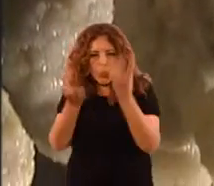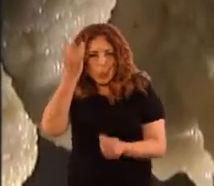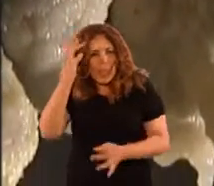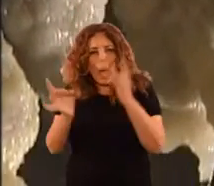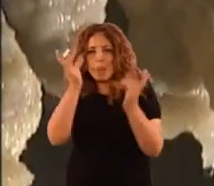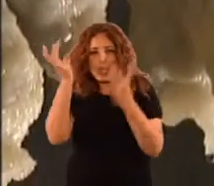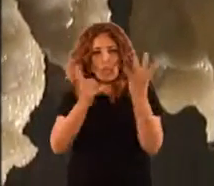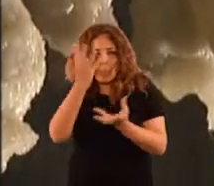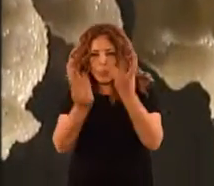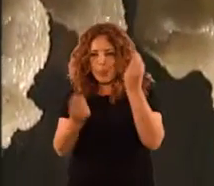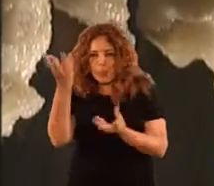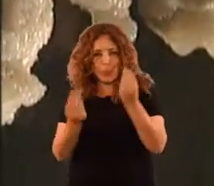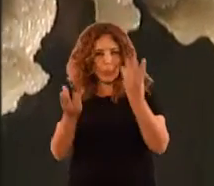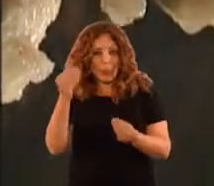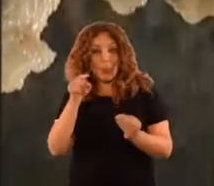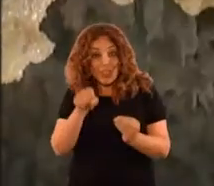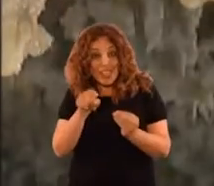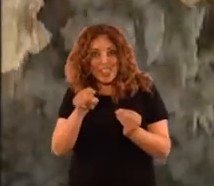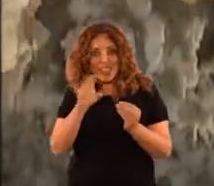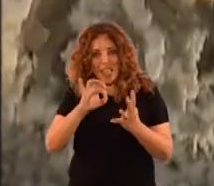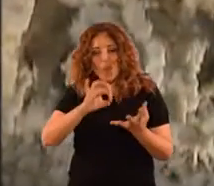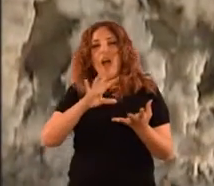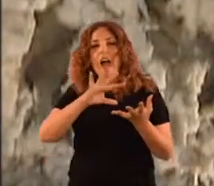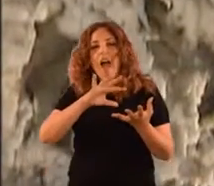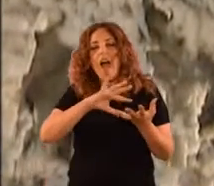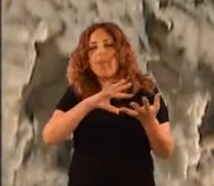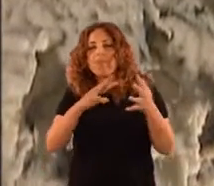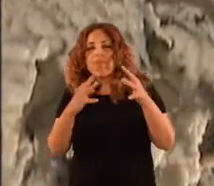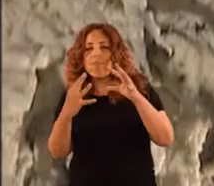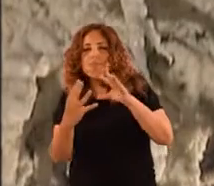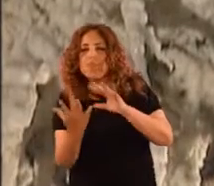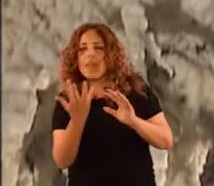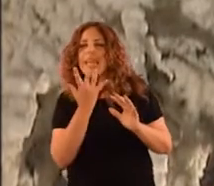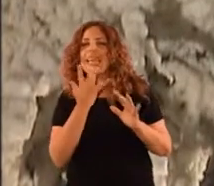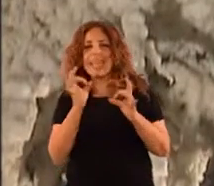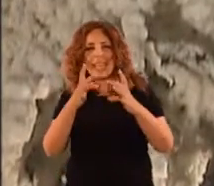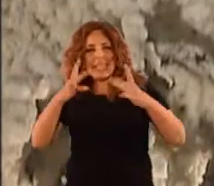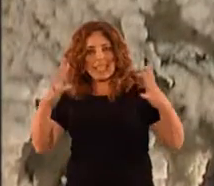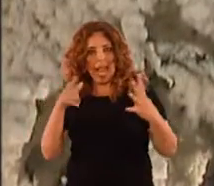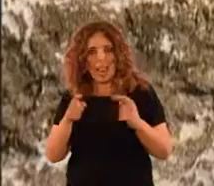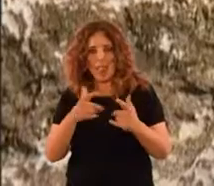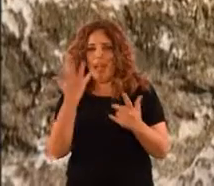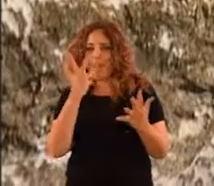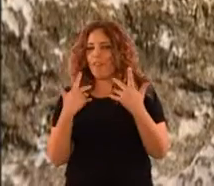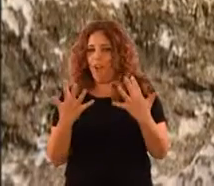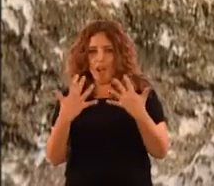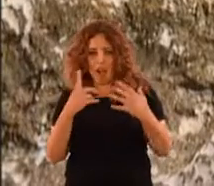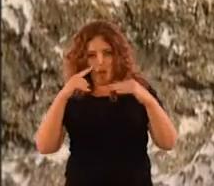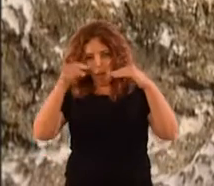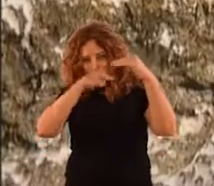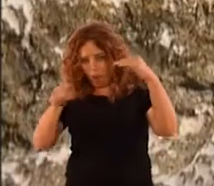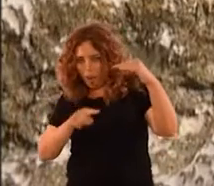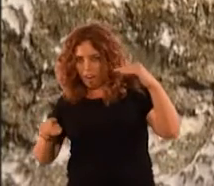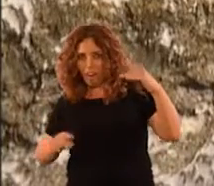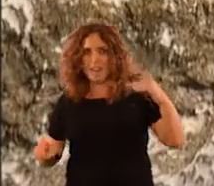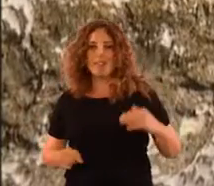en innumerables formas caprichosas. Son las cristalizaciones, la parte más vistosa y colorista